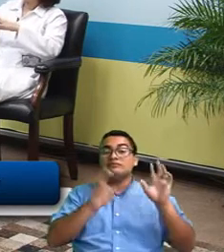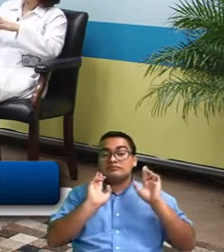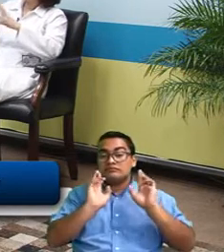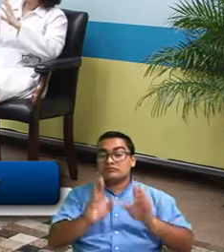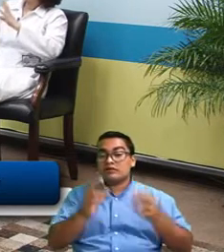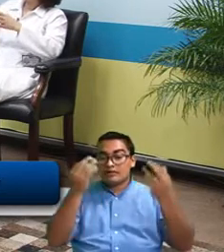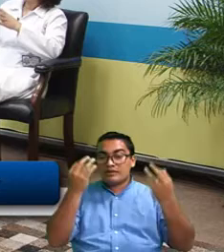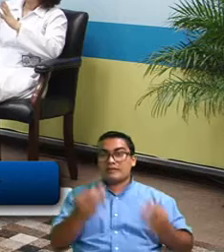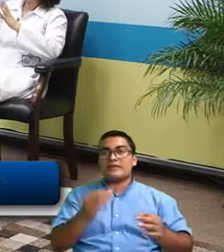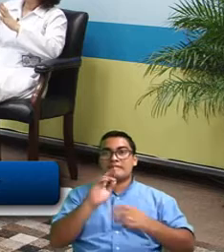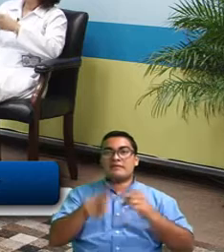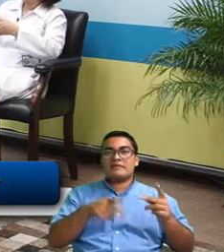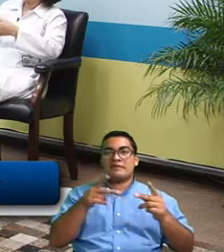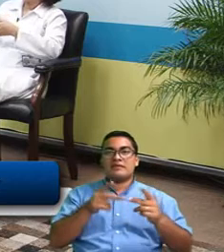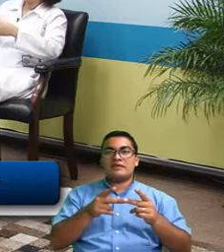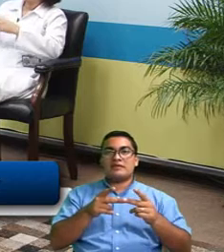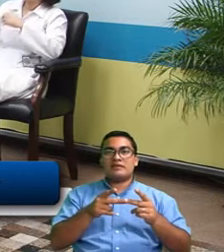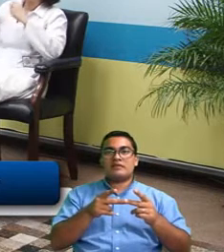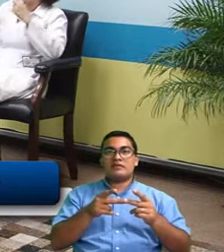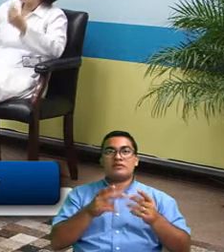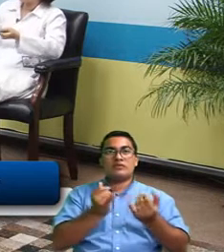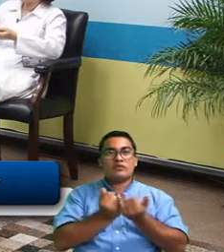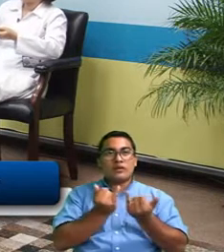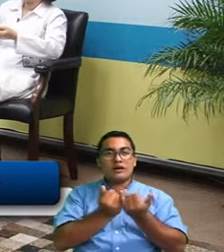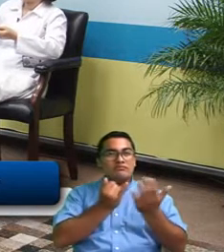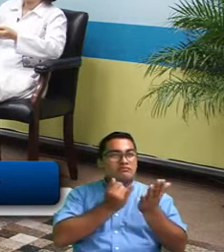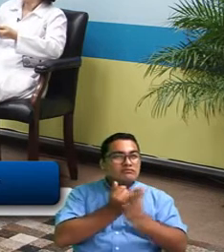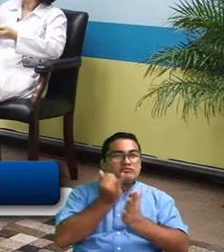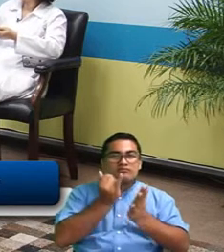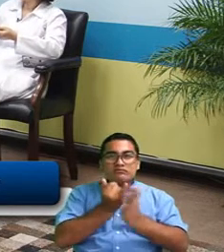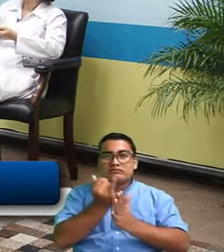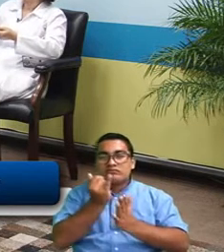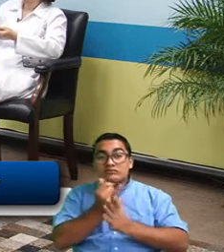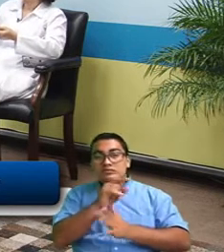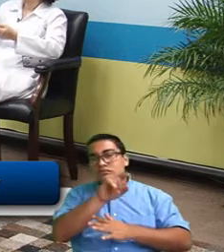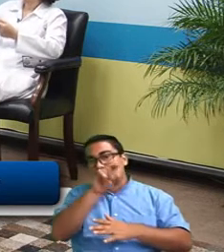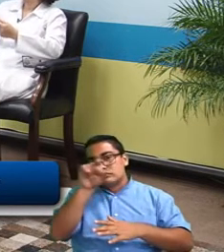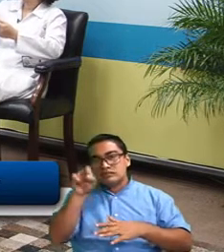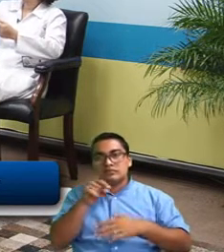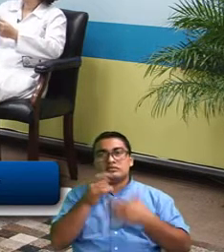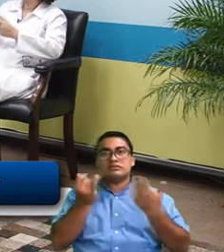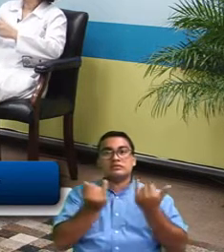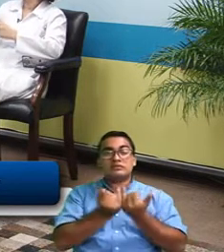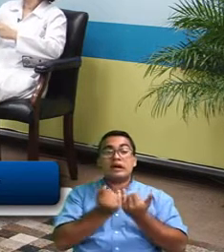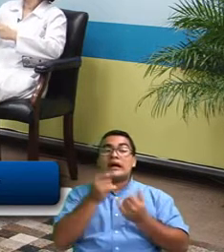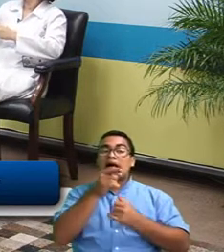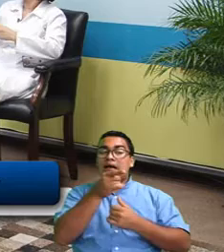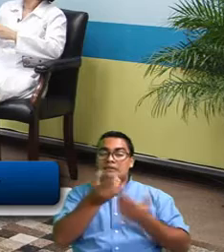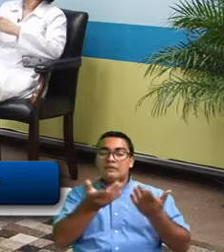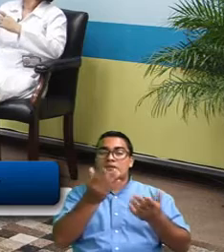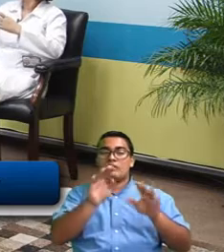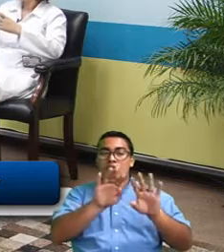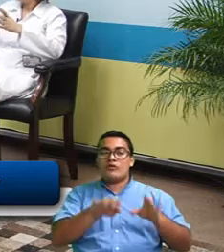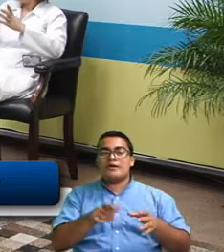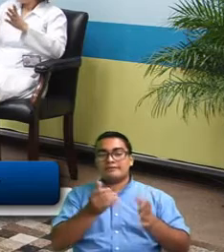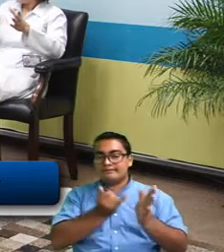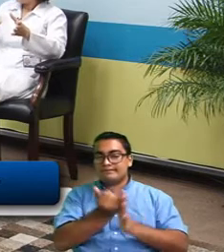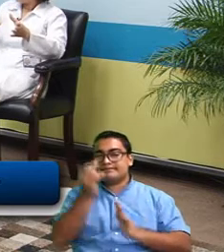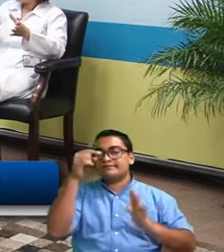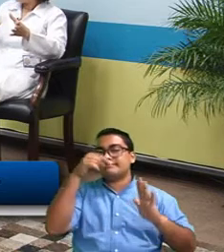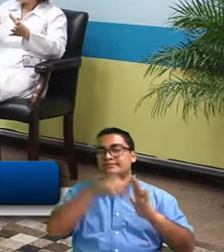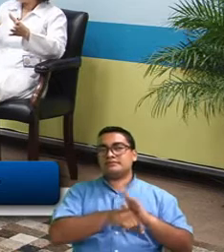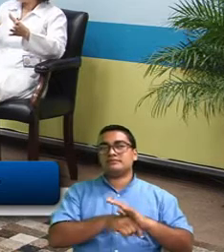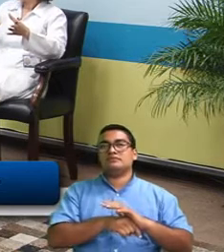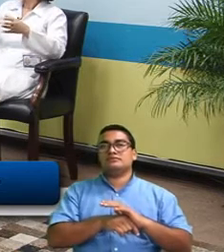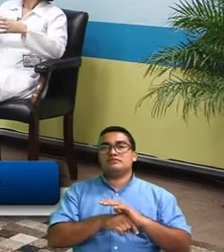El PAP es como el método de tamizaje, te da una alerta, no es diagnóstico, sino que te dice, esta paciente hay que estudiarla. Entonces, una biopsia,